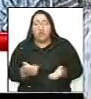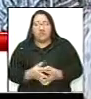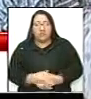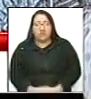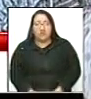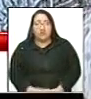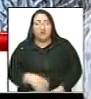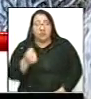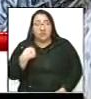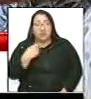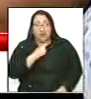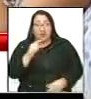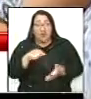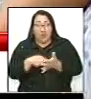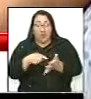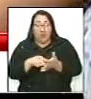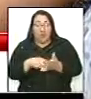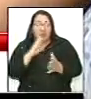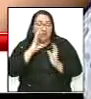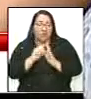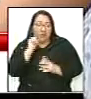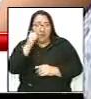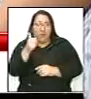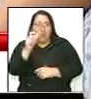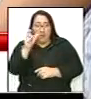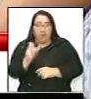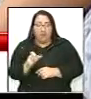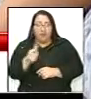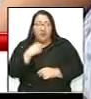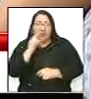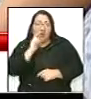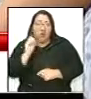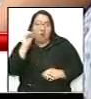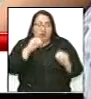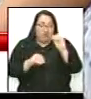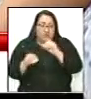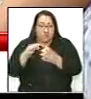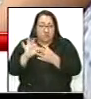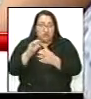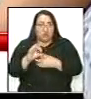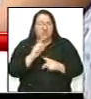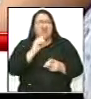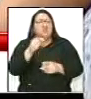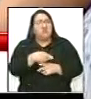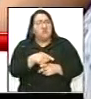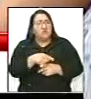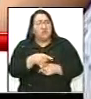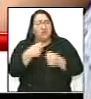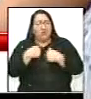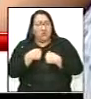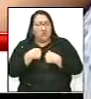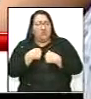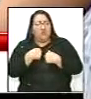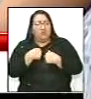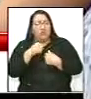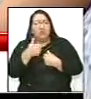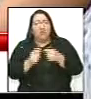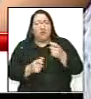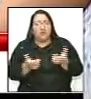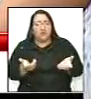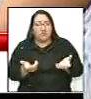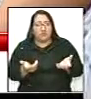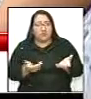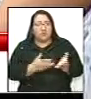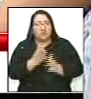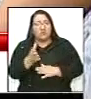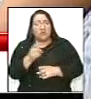la denuncia, es decir, mañana denuncian a alguien porque han adulterado sus notas, ¿pero quién la adulteró, el denunciado o la adulteraron otros personajes? Es decir, ¿a dónde va